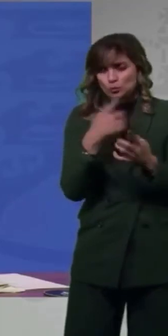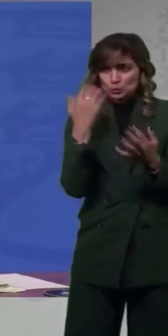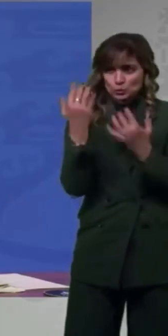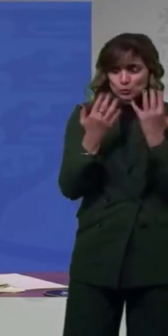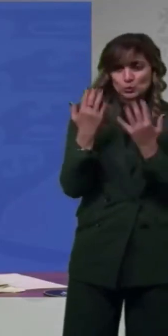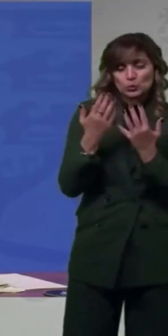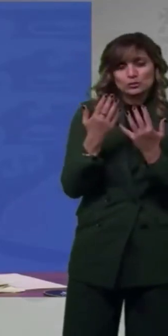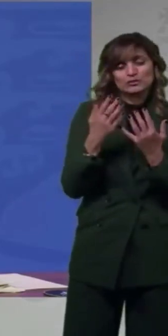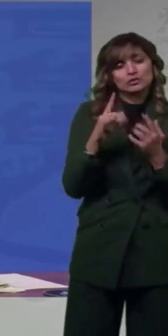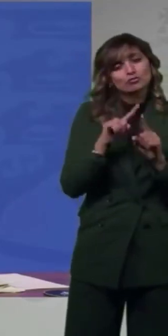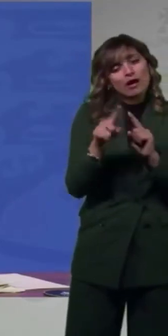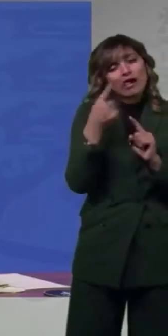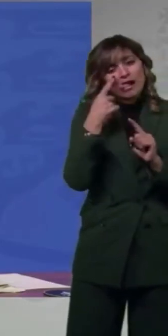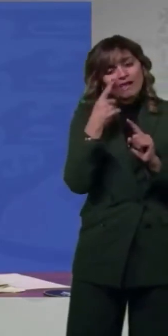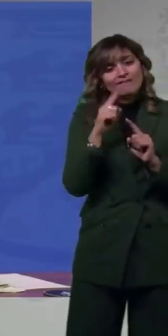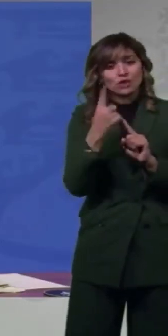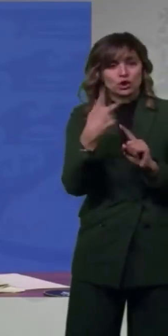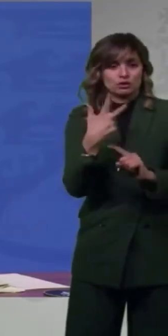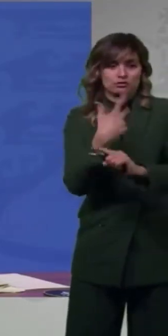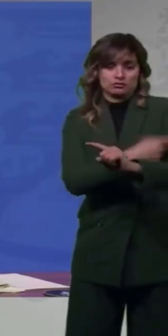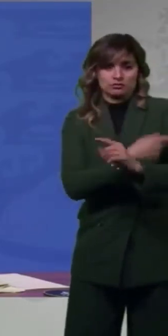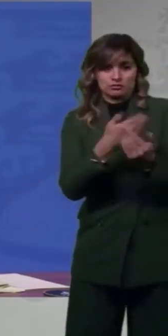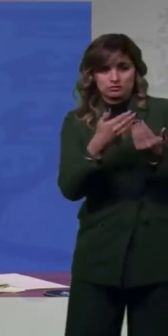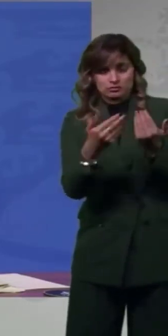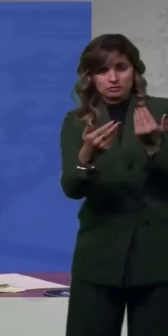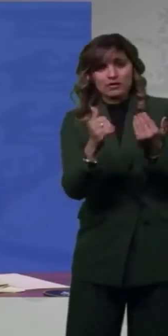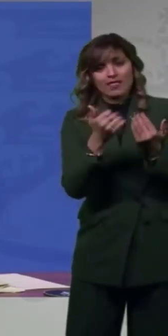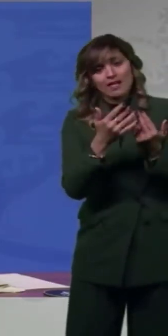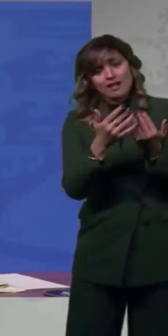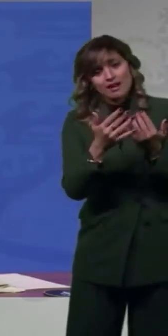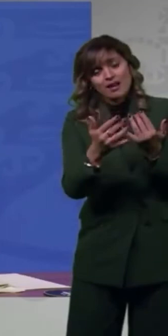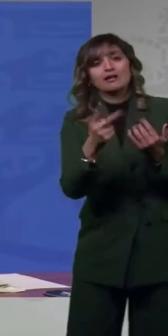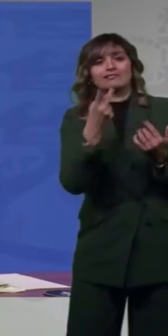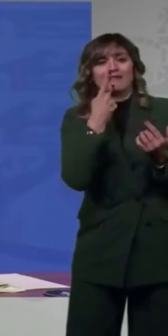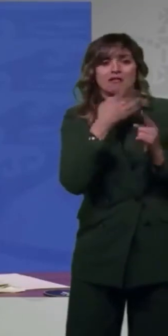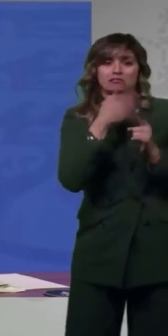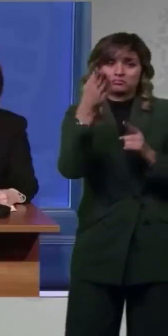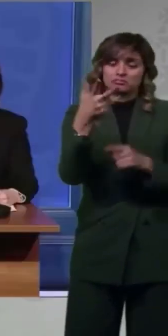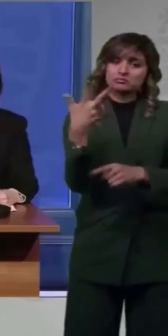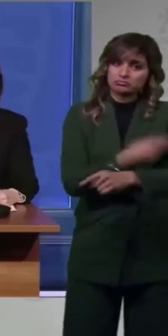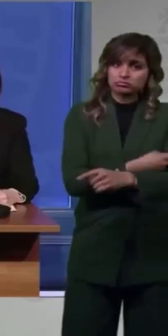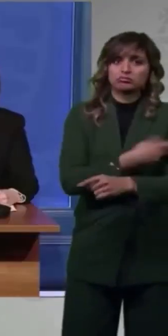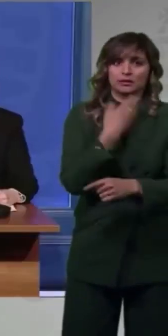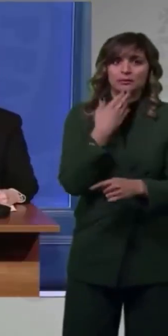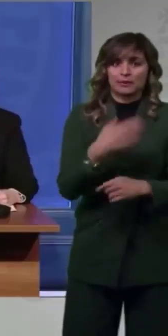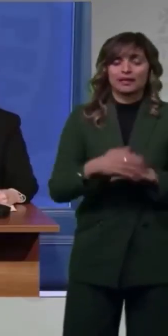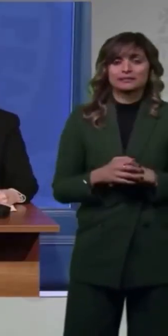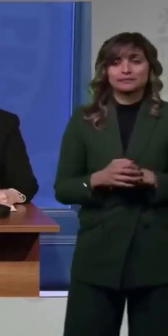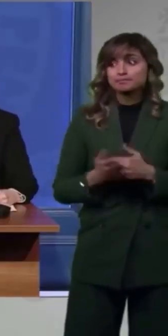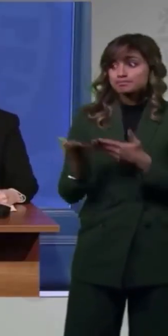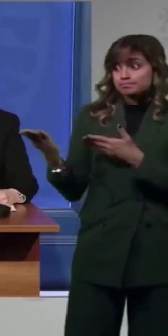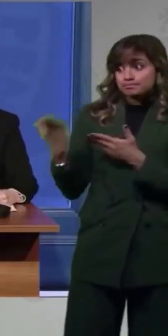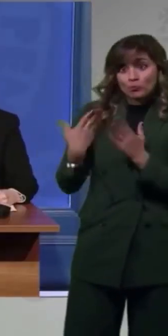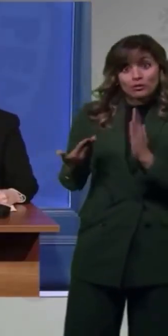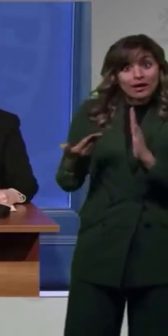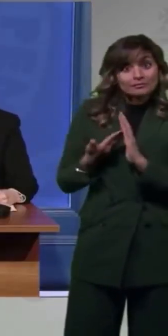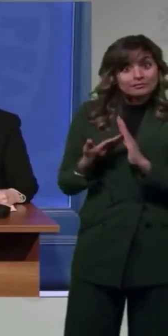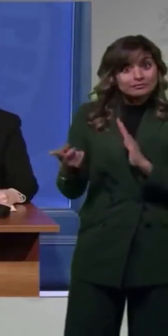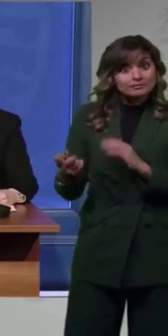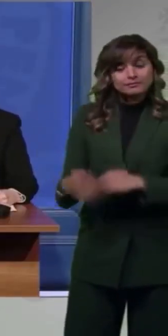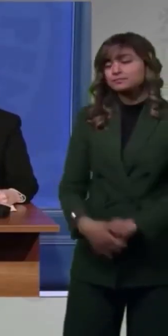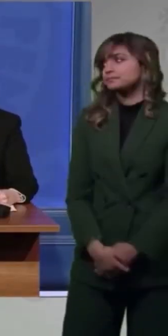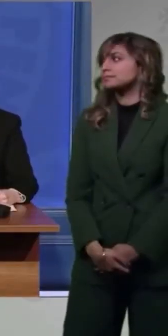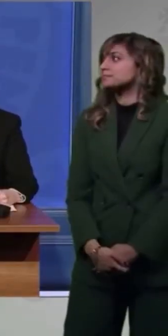ese grupo de edad el comité también dijo que se invitaría a todos los jóvenes de 16 a 17 años a recibir su